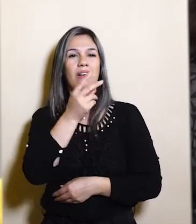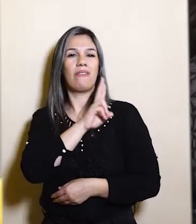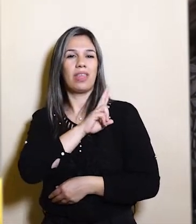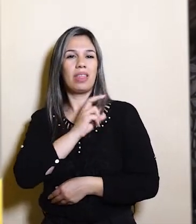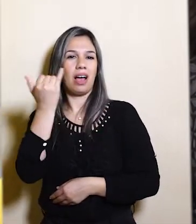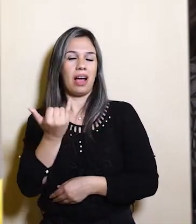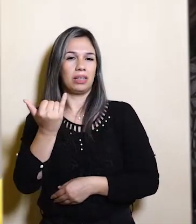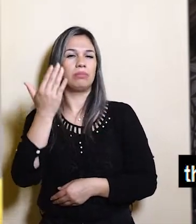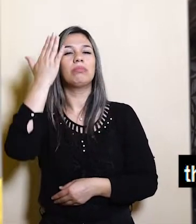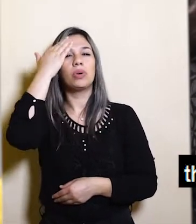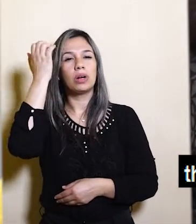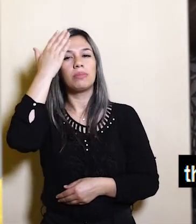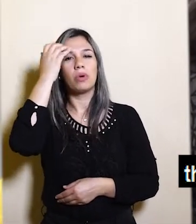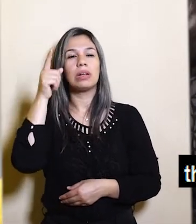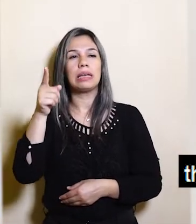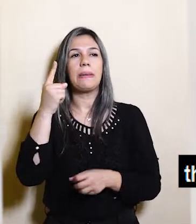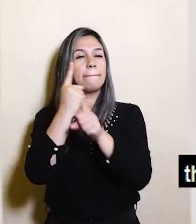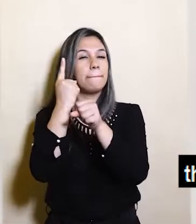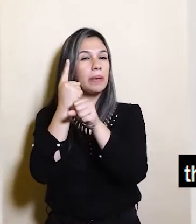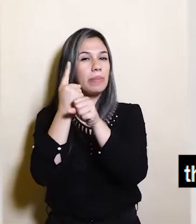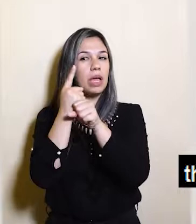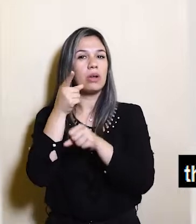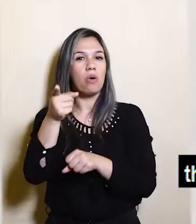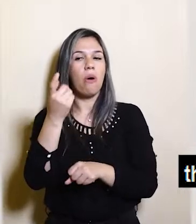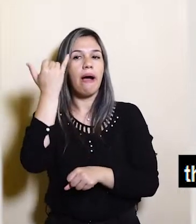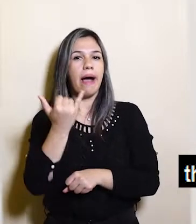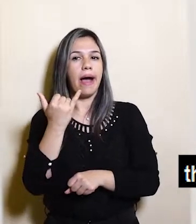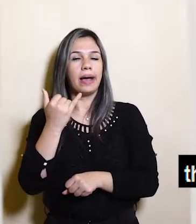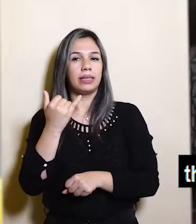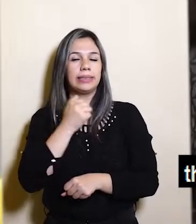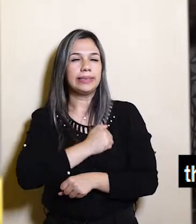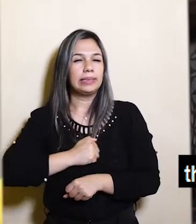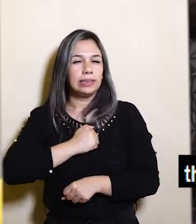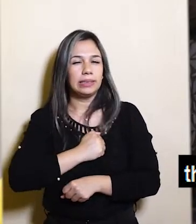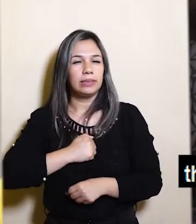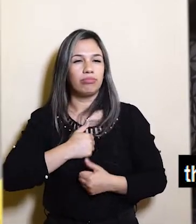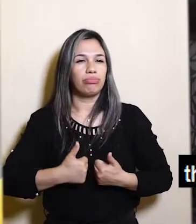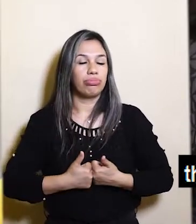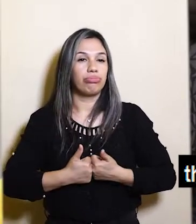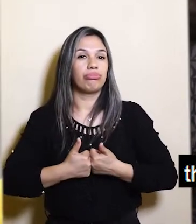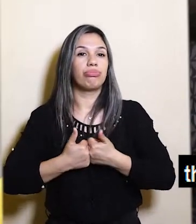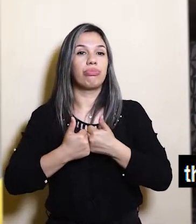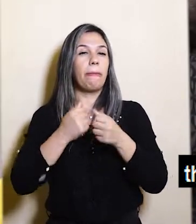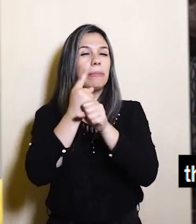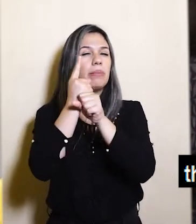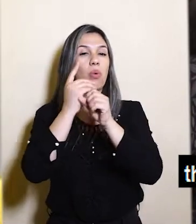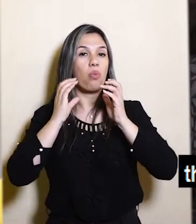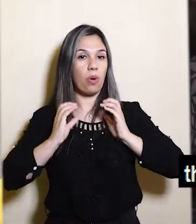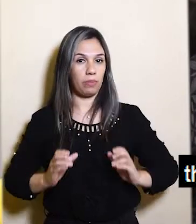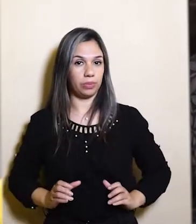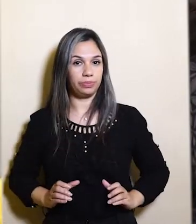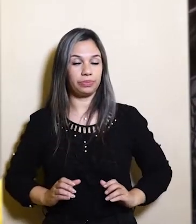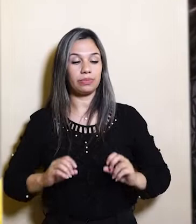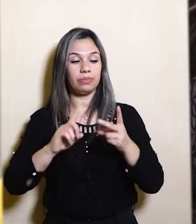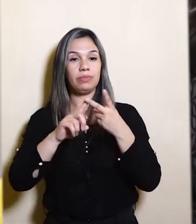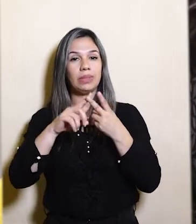reconocer que tienen una agencia, reconocer que tienen la posibilidad de transformar sus vidas a pesar del daño físico, emocional, psicológico